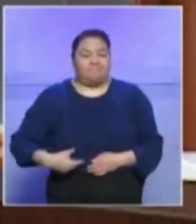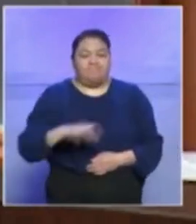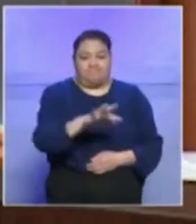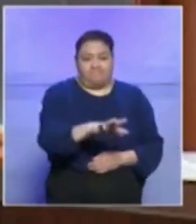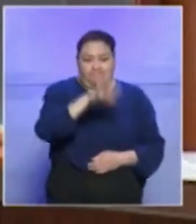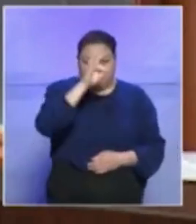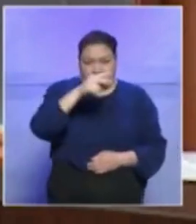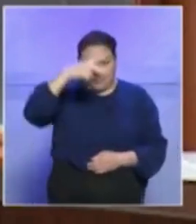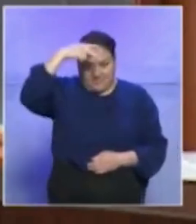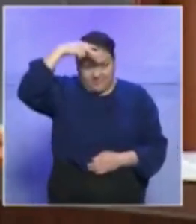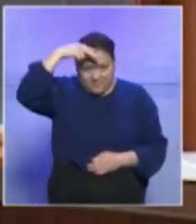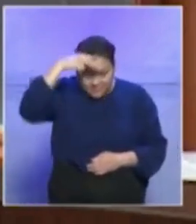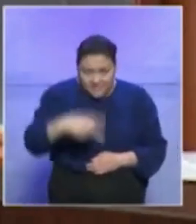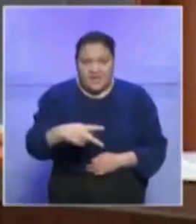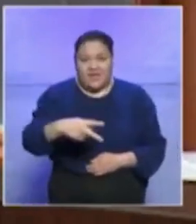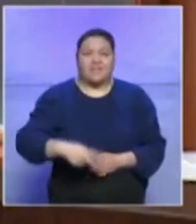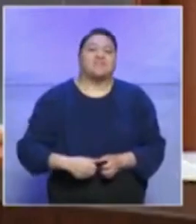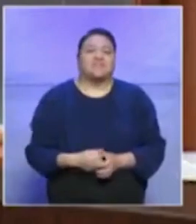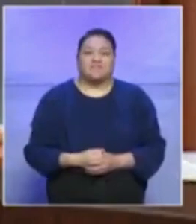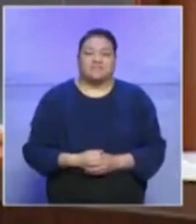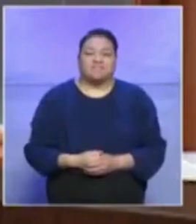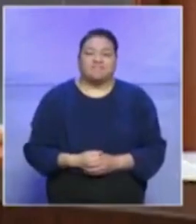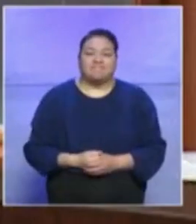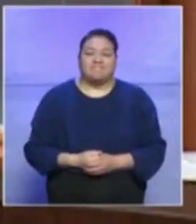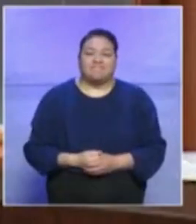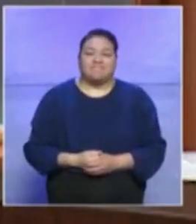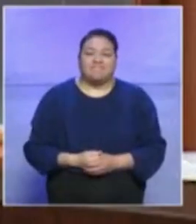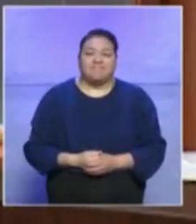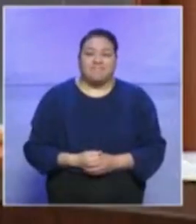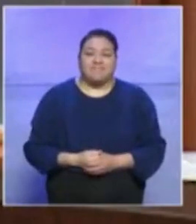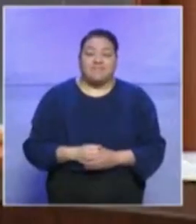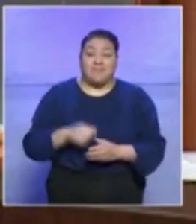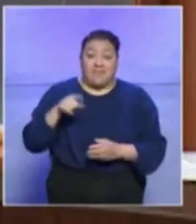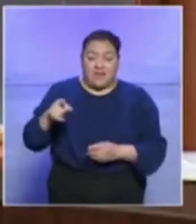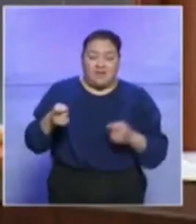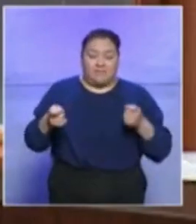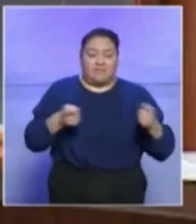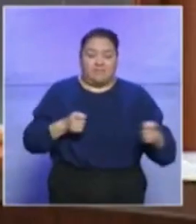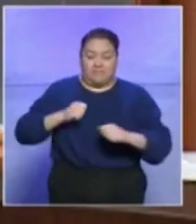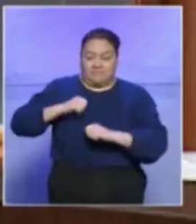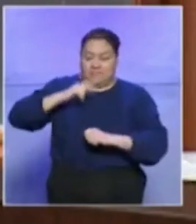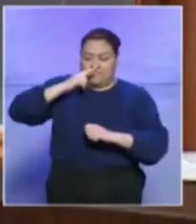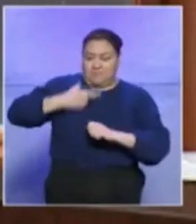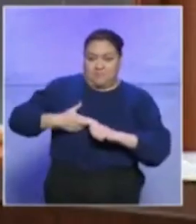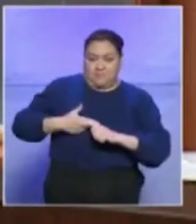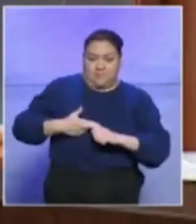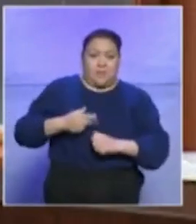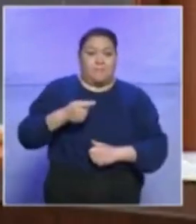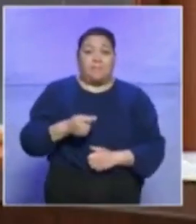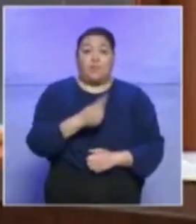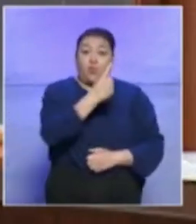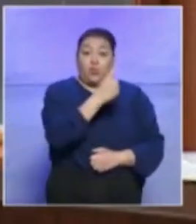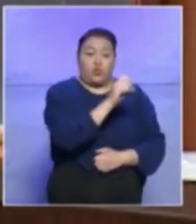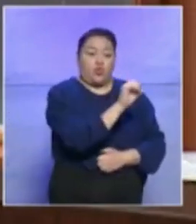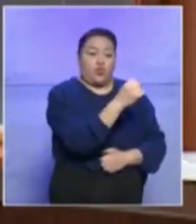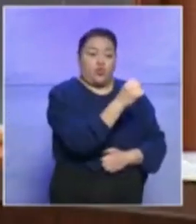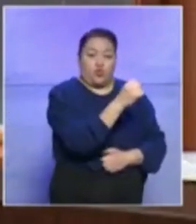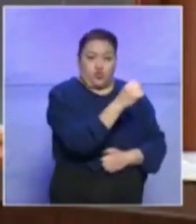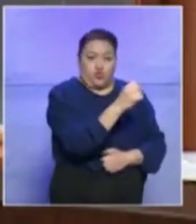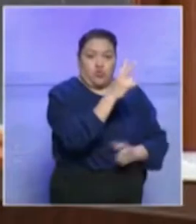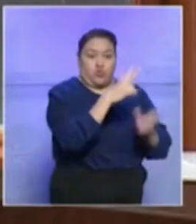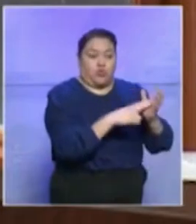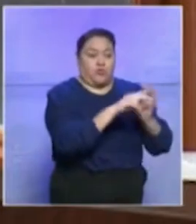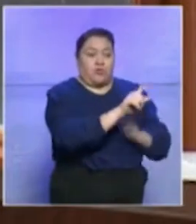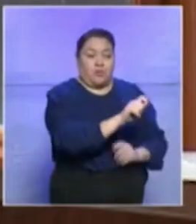los Estados Unidos Mexicanos para desempeñar el cargo del 1 de octubre